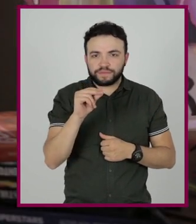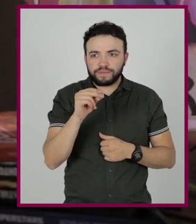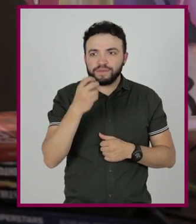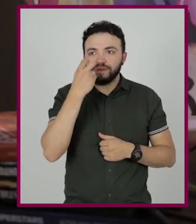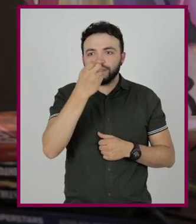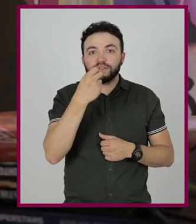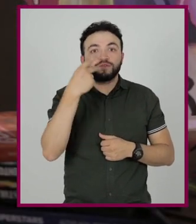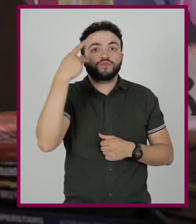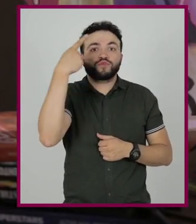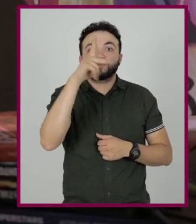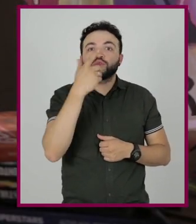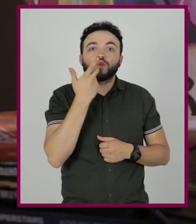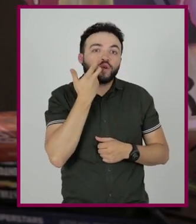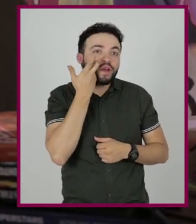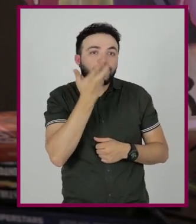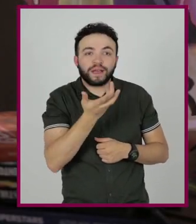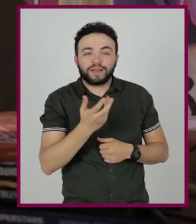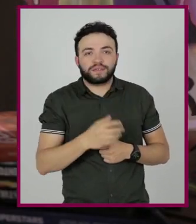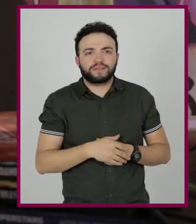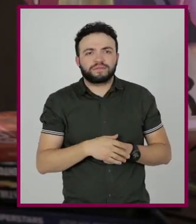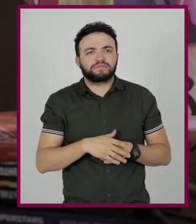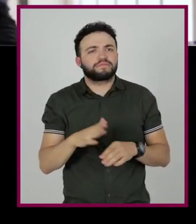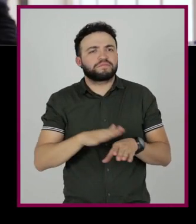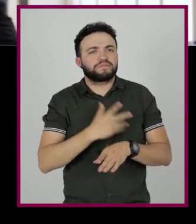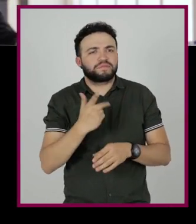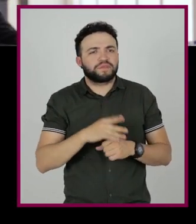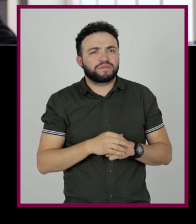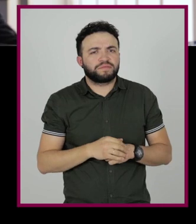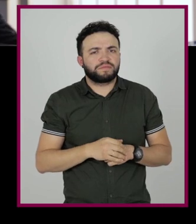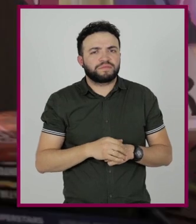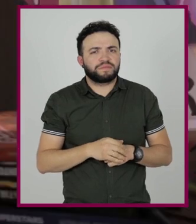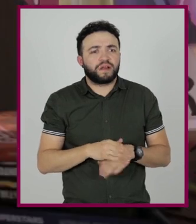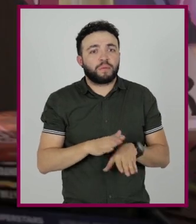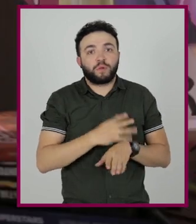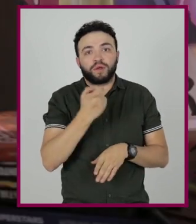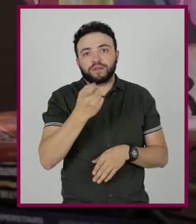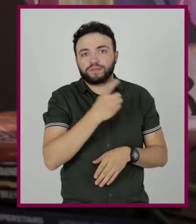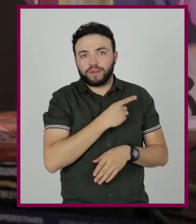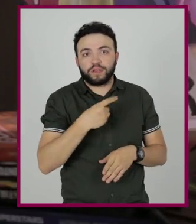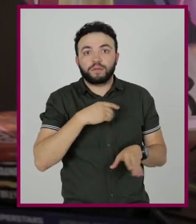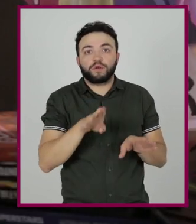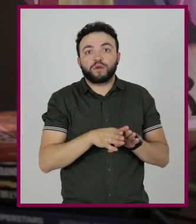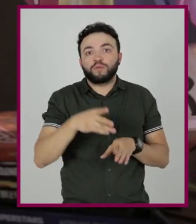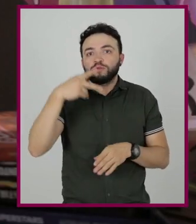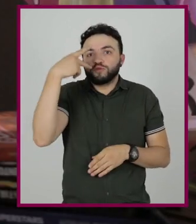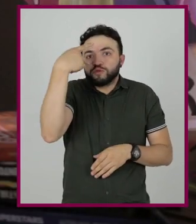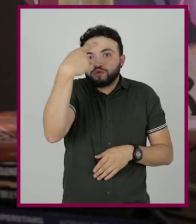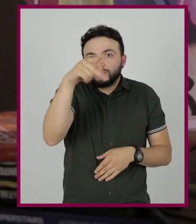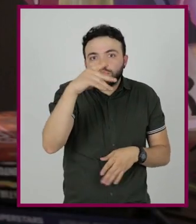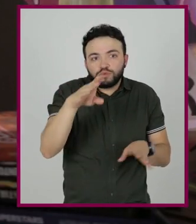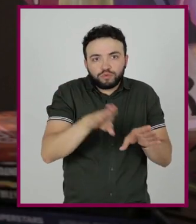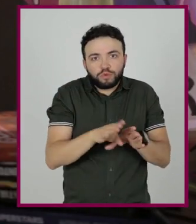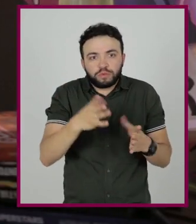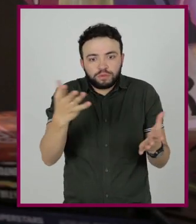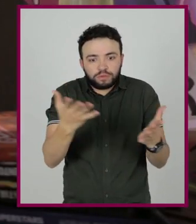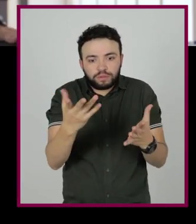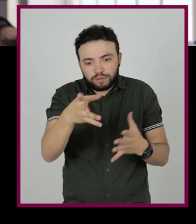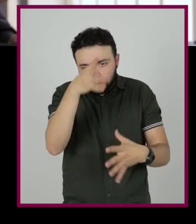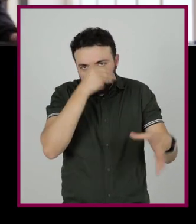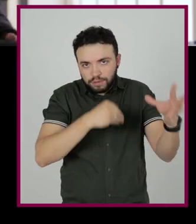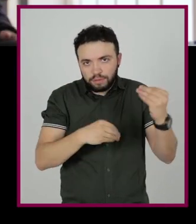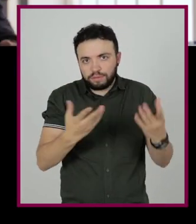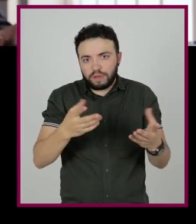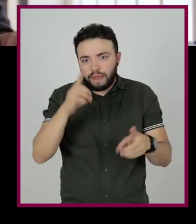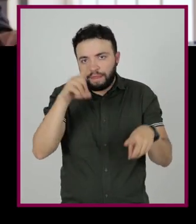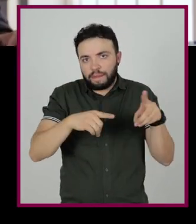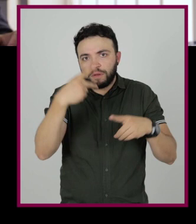No, Juanma, es el que tú quieras. ¿Pero por qué? Porque esto debe funcionarte a ti y a nadie